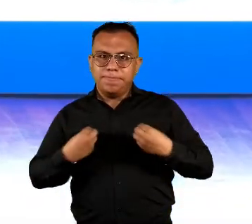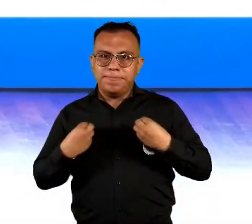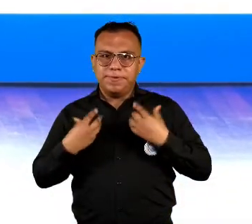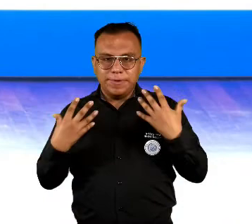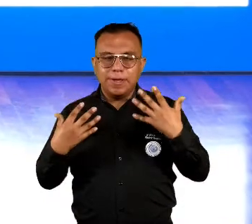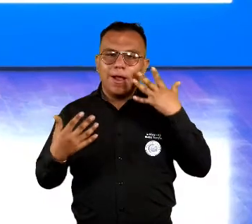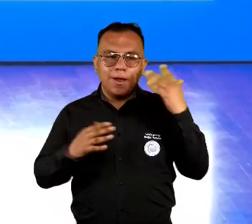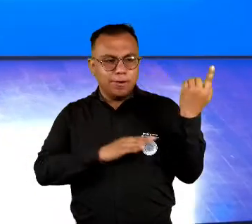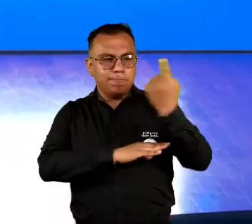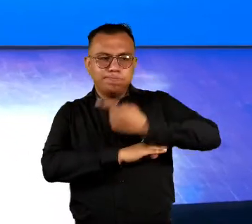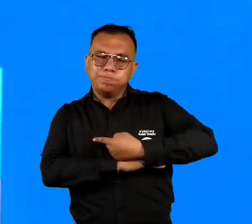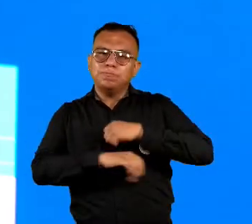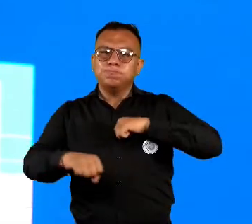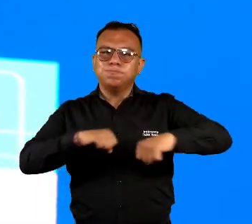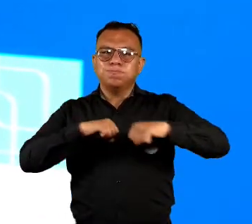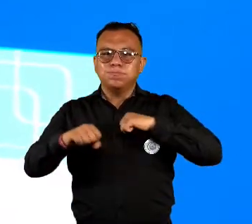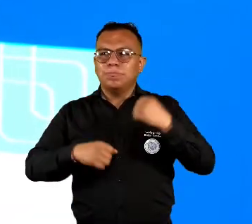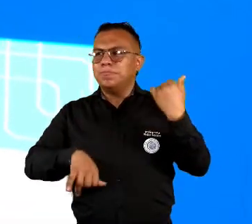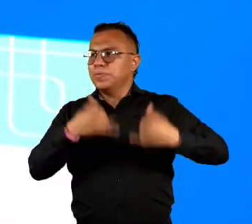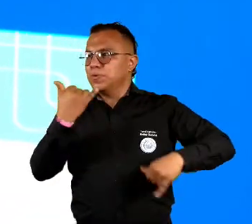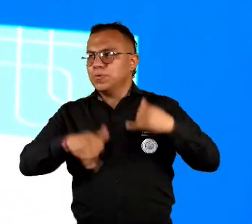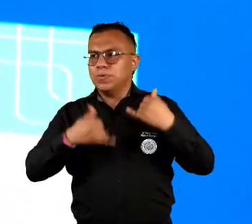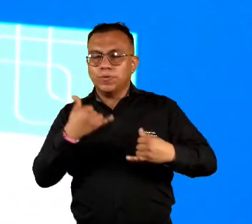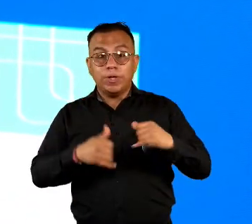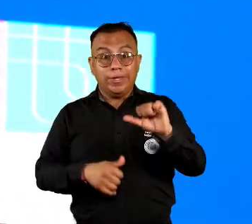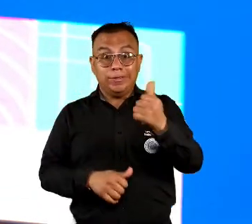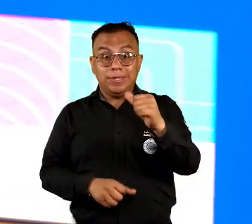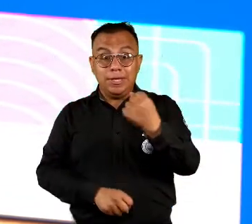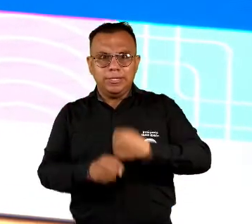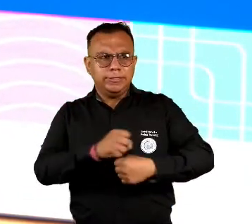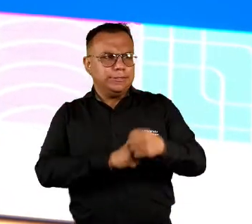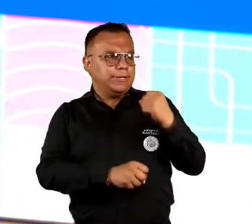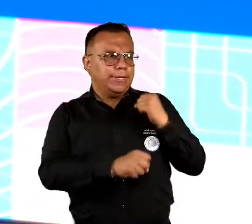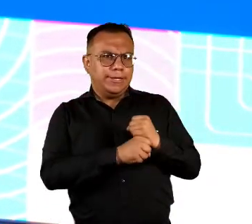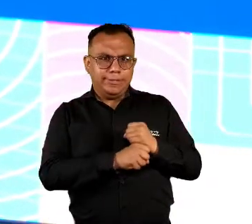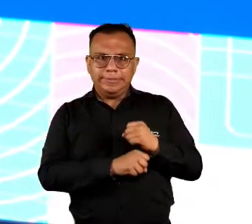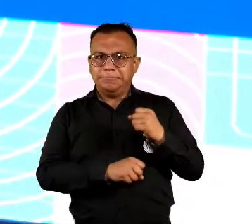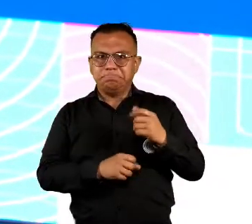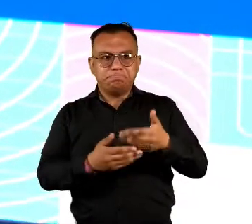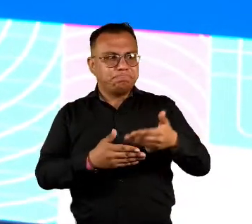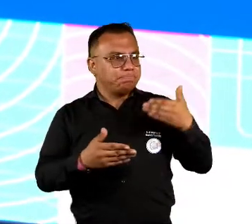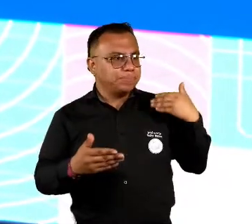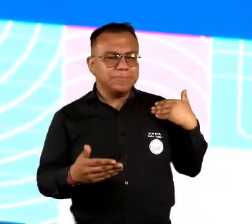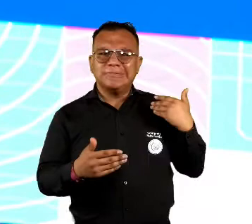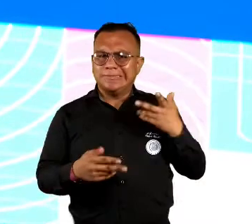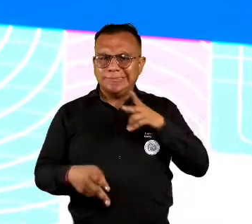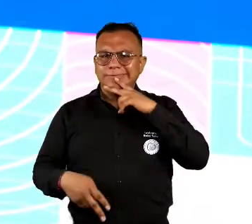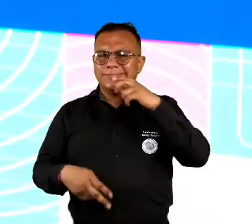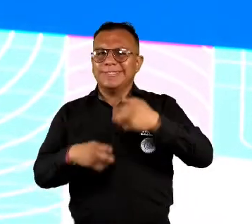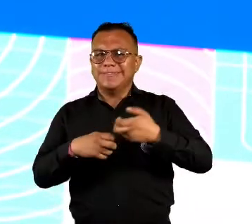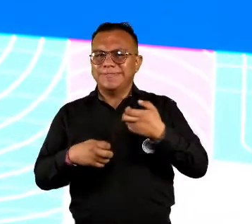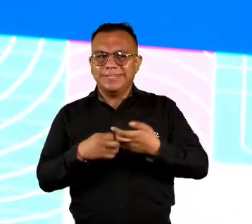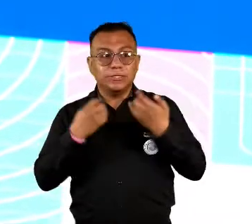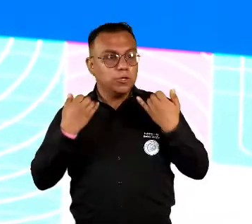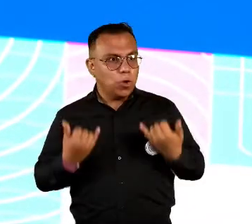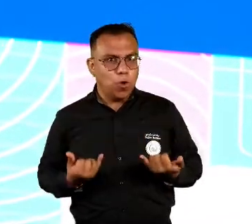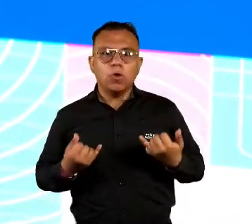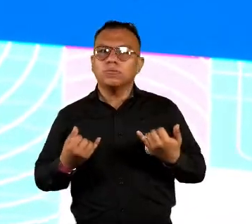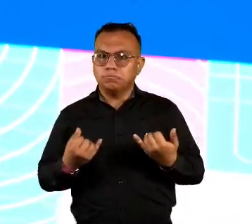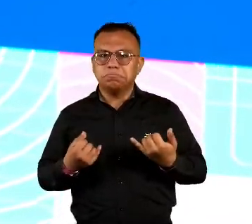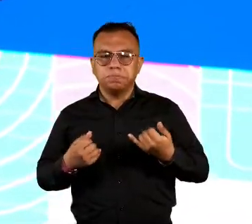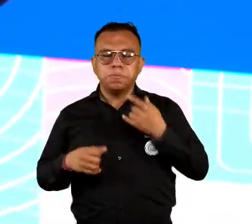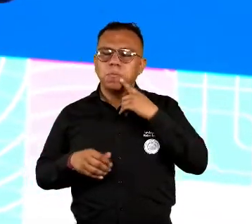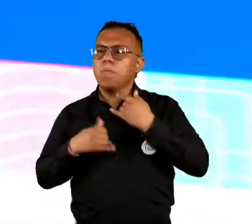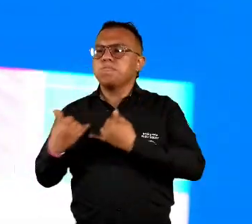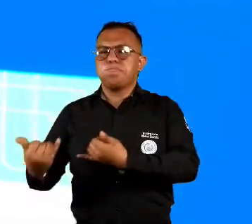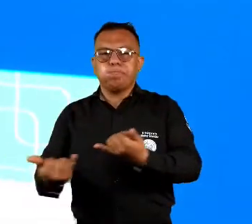estar la jornada completa de hacer videojuegos hace 10 años la mayoría de los indies le costaba mucho hoy en día es una